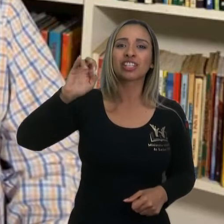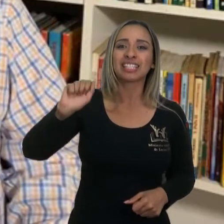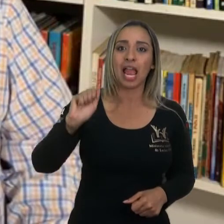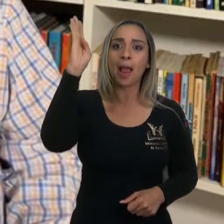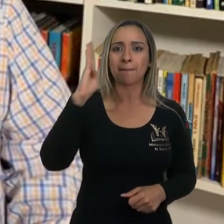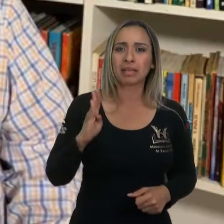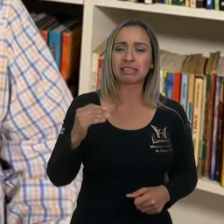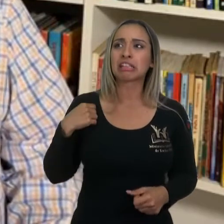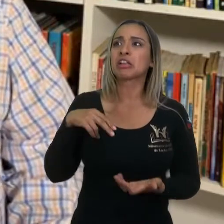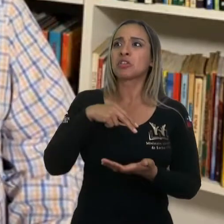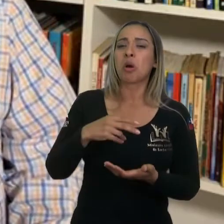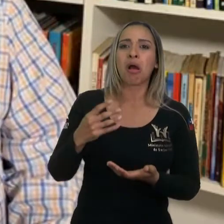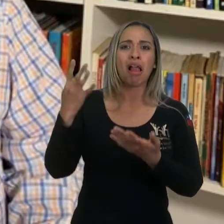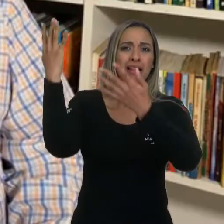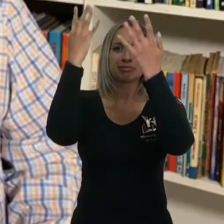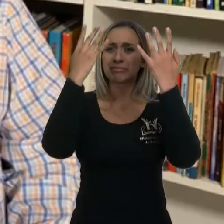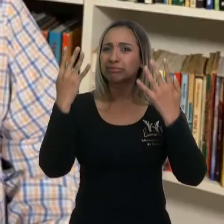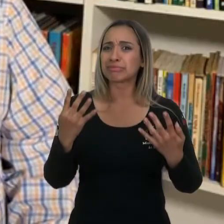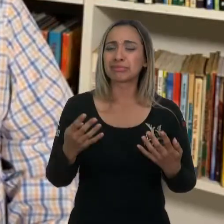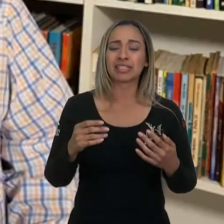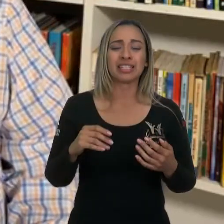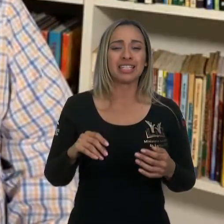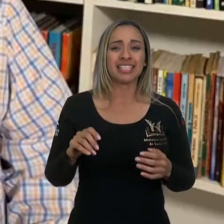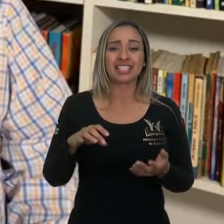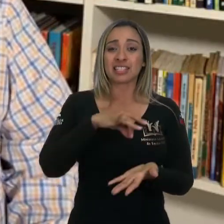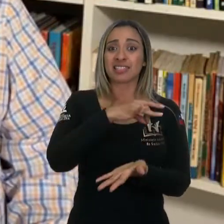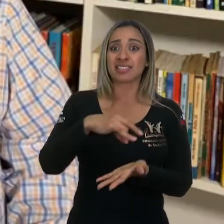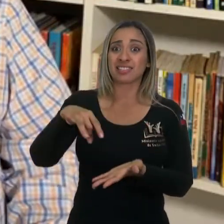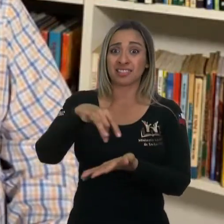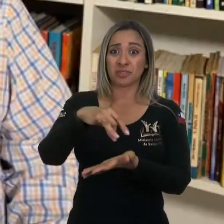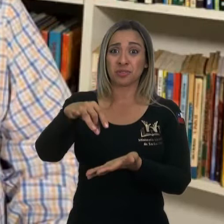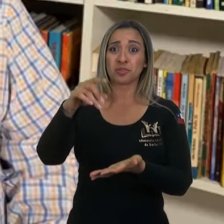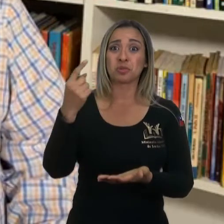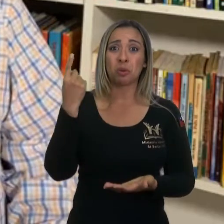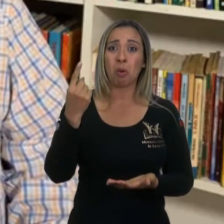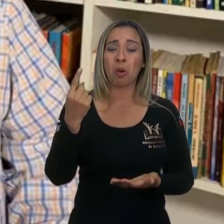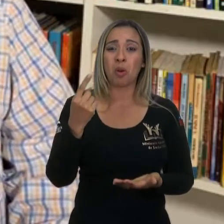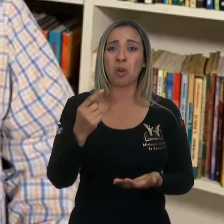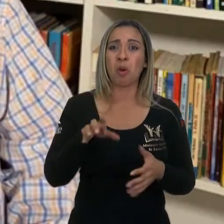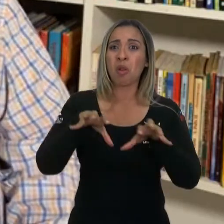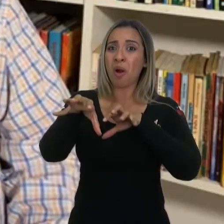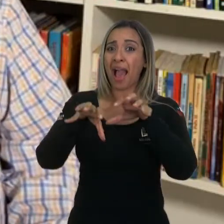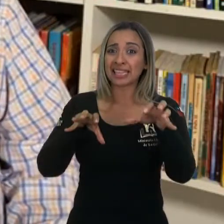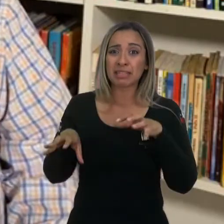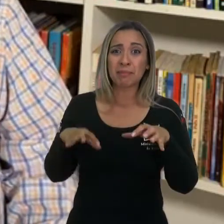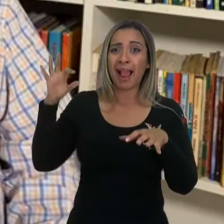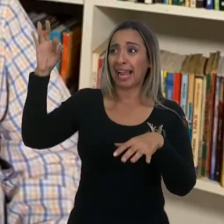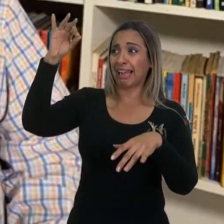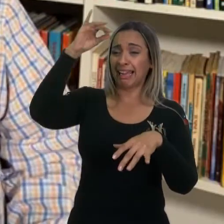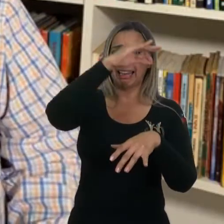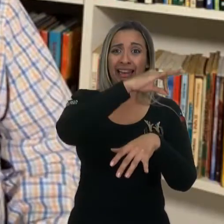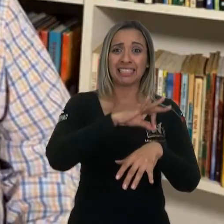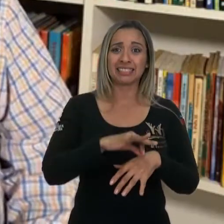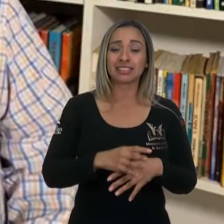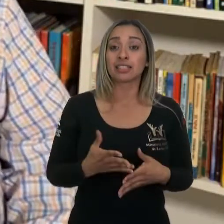perdido en medio de la selva. A merced de los animales, de las fieras, de los insectos. A veces sin comer, a veces sin